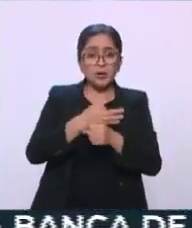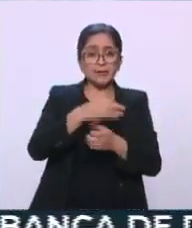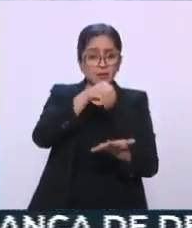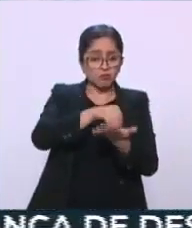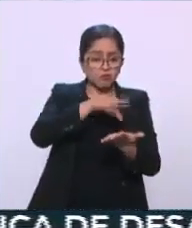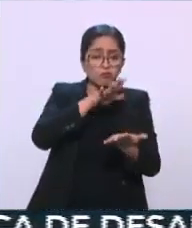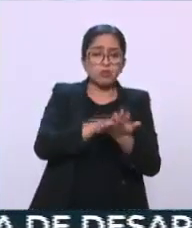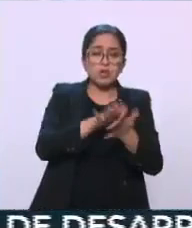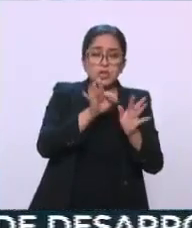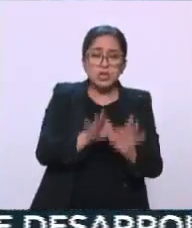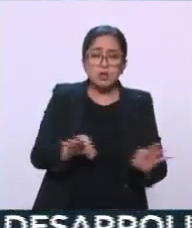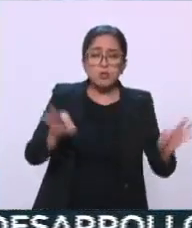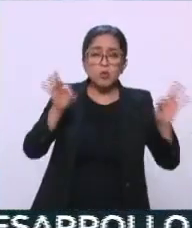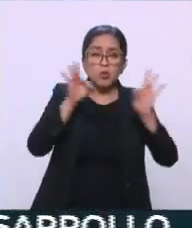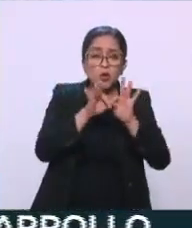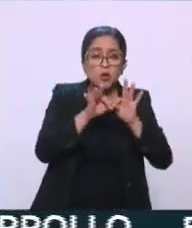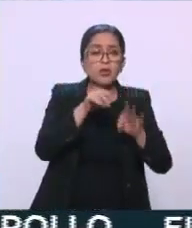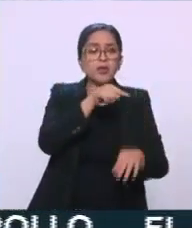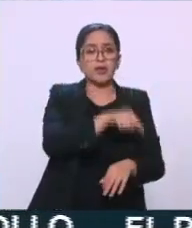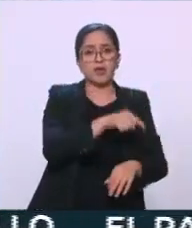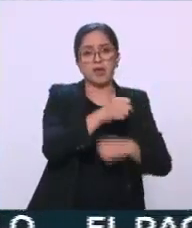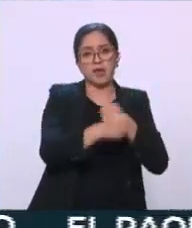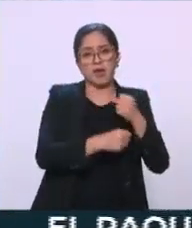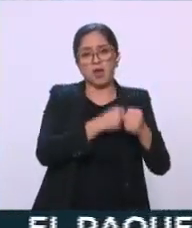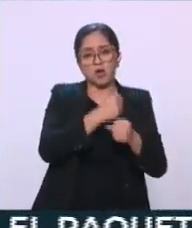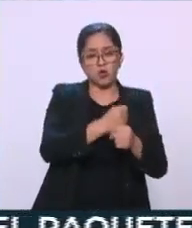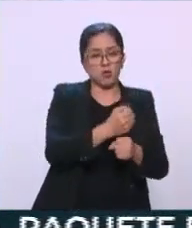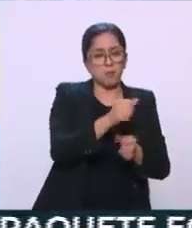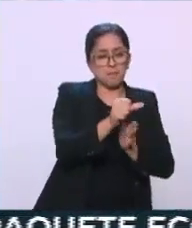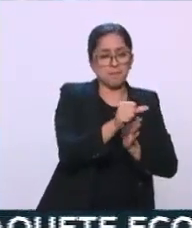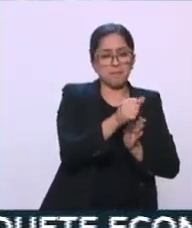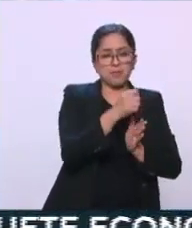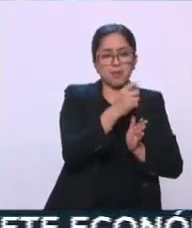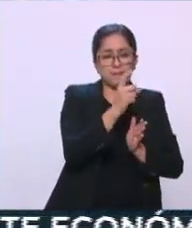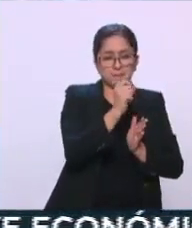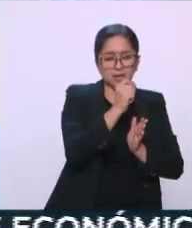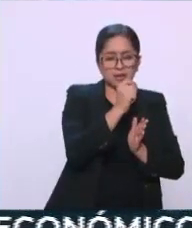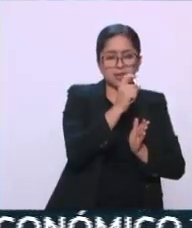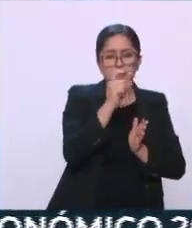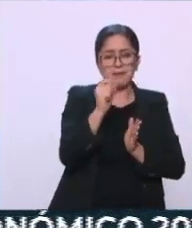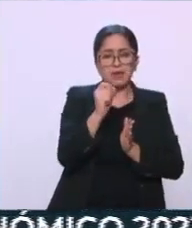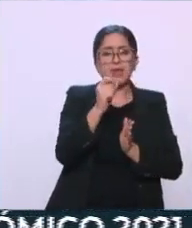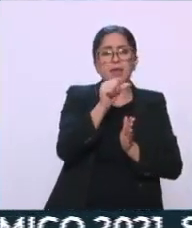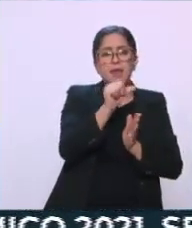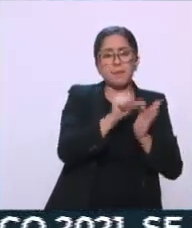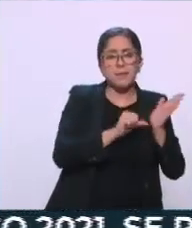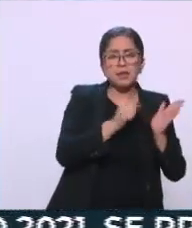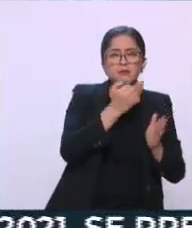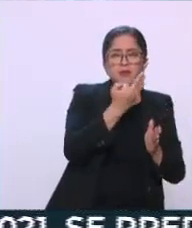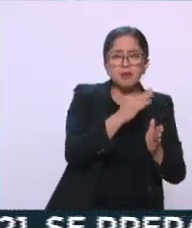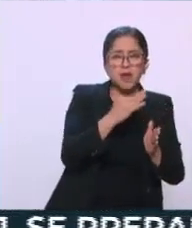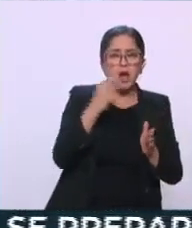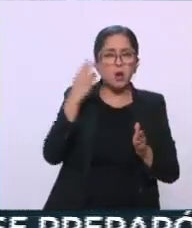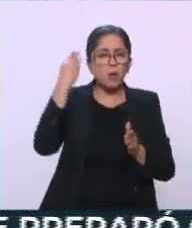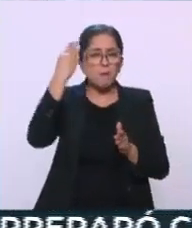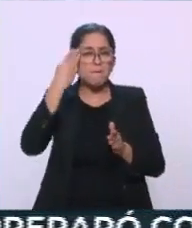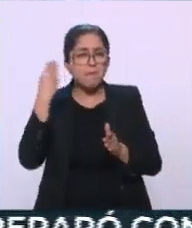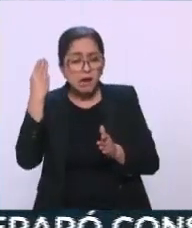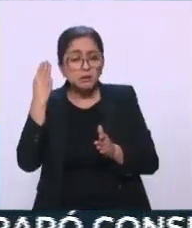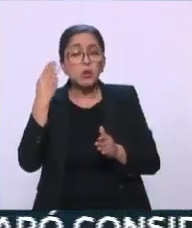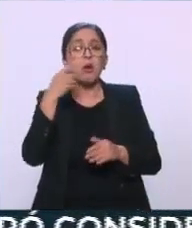pública, febrero-marzo de 2020, permite proyectar una manera de tramitarla que no